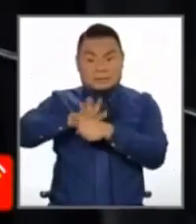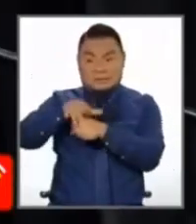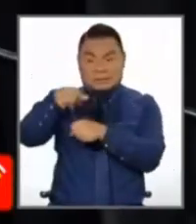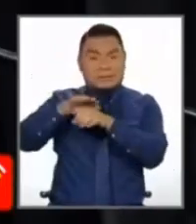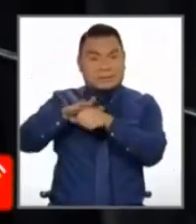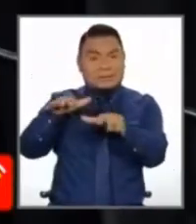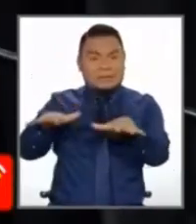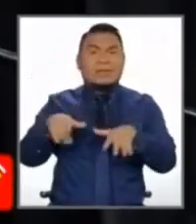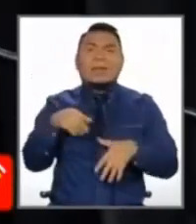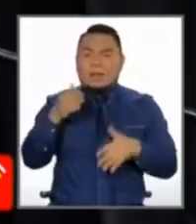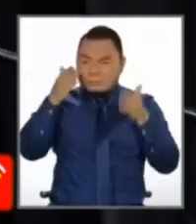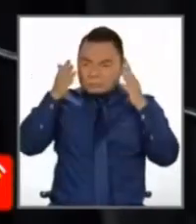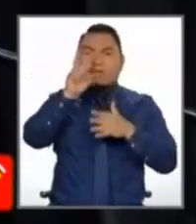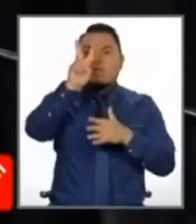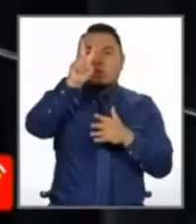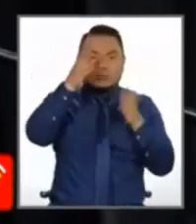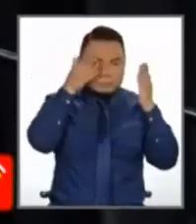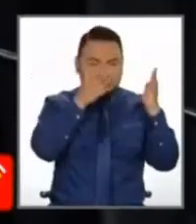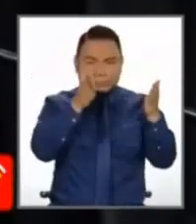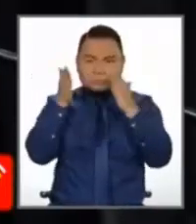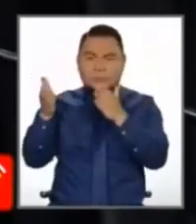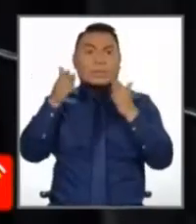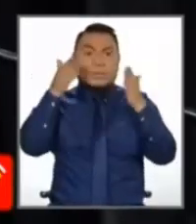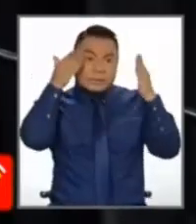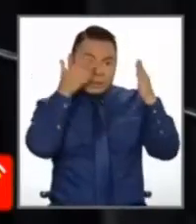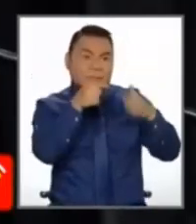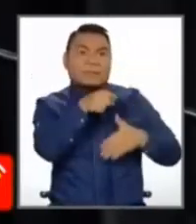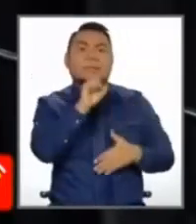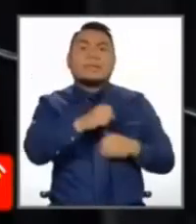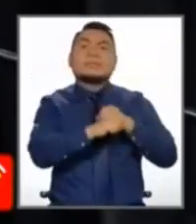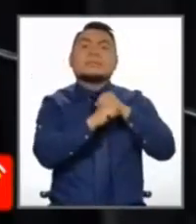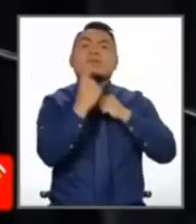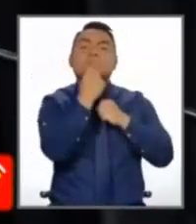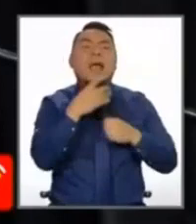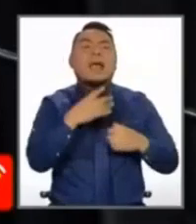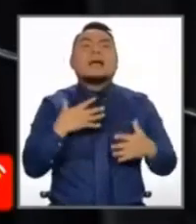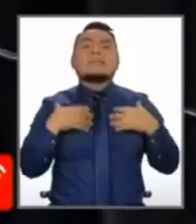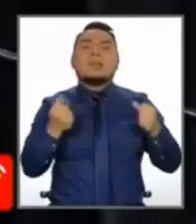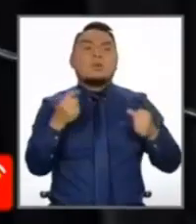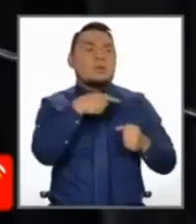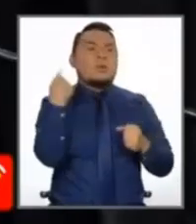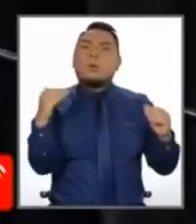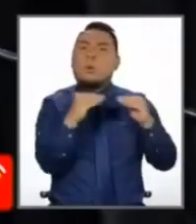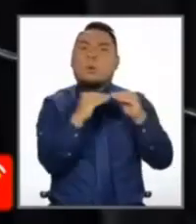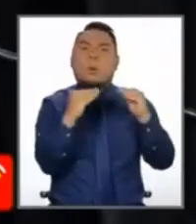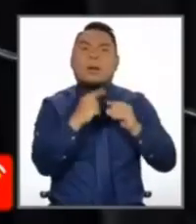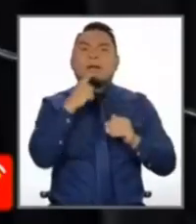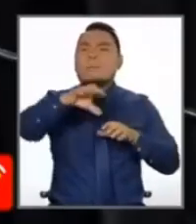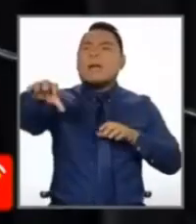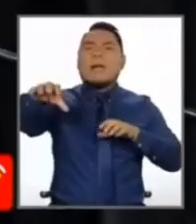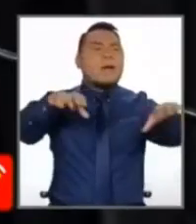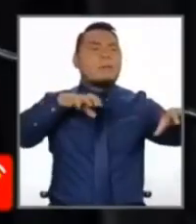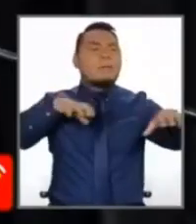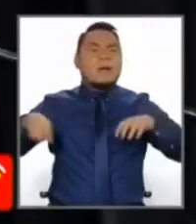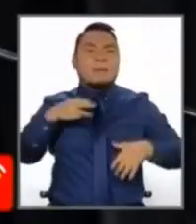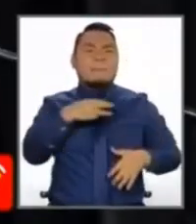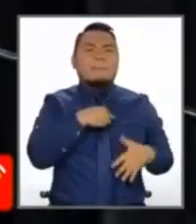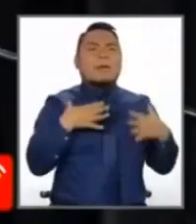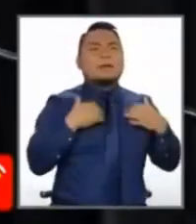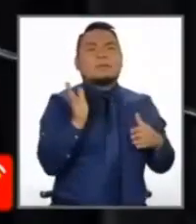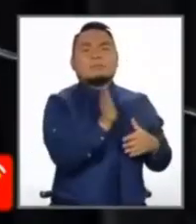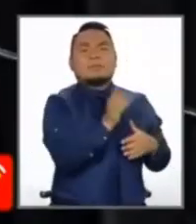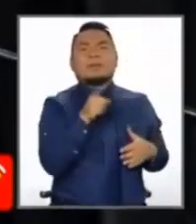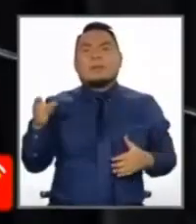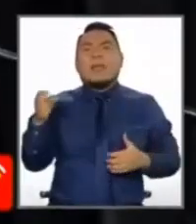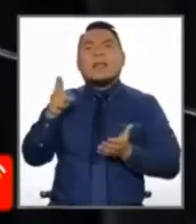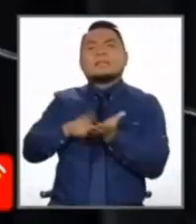tenemos que enfocar desde dos niveles. Necesitamos obviamente un sistema único de salud. No podemos seguir con los sistemas disgregados. Ministerio de Salud